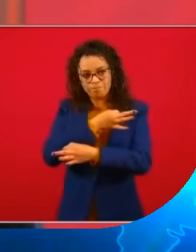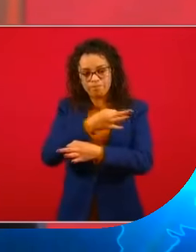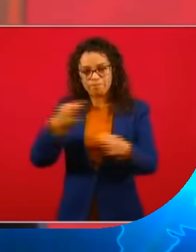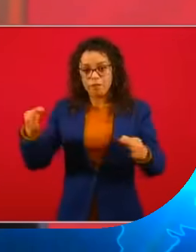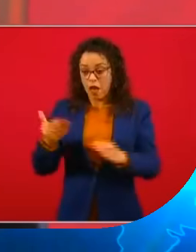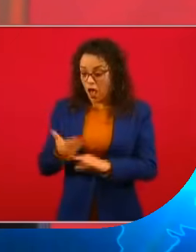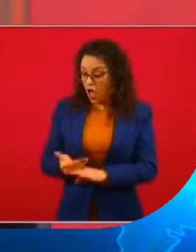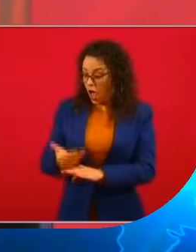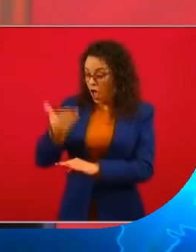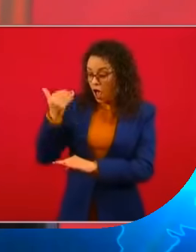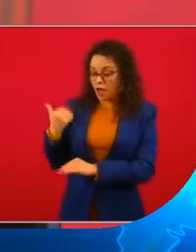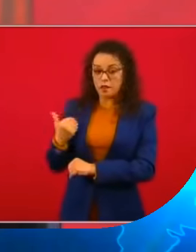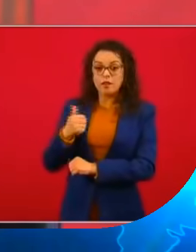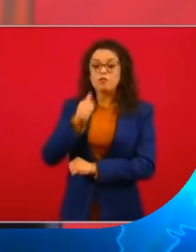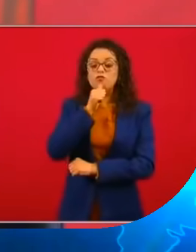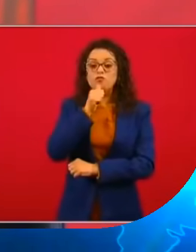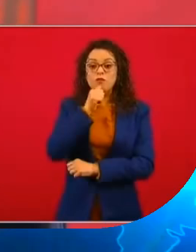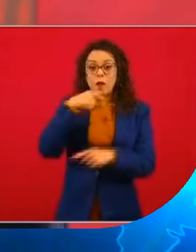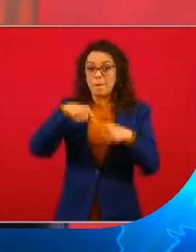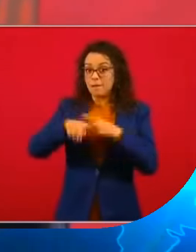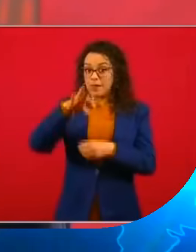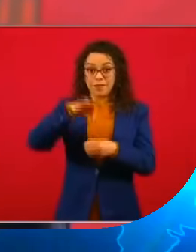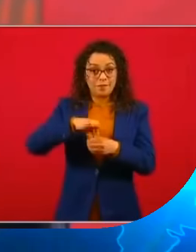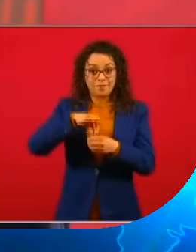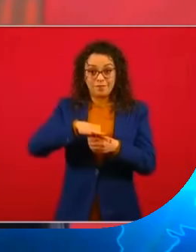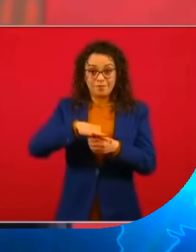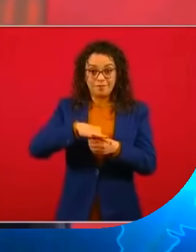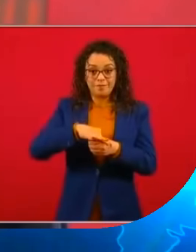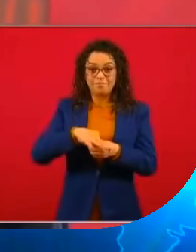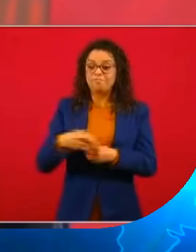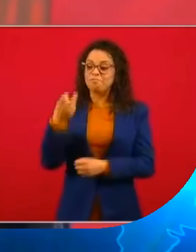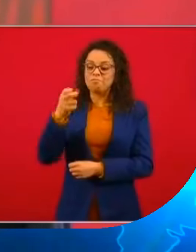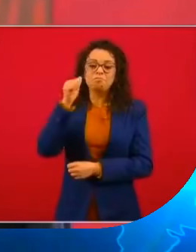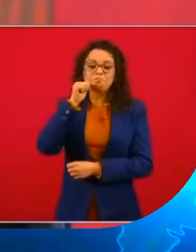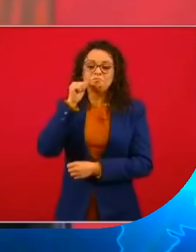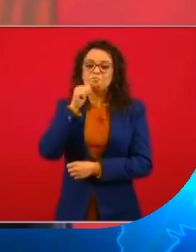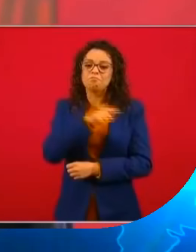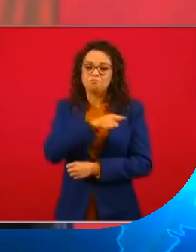Y pues esos eran los que salían, ¿no?